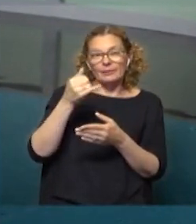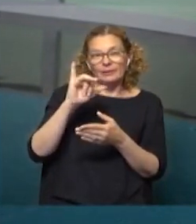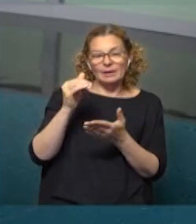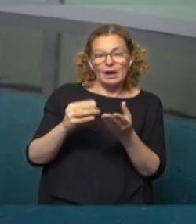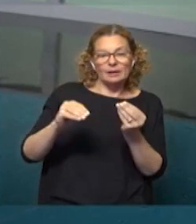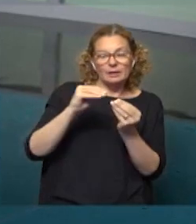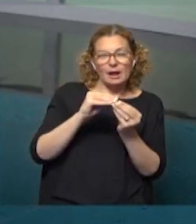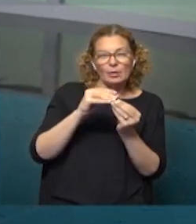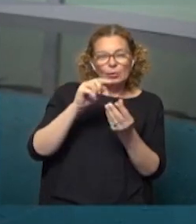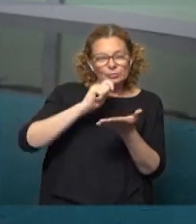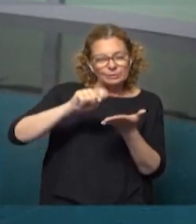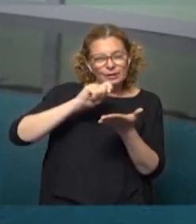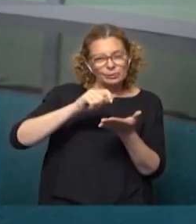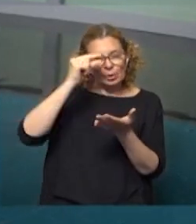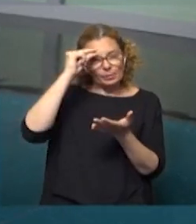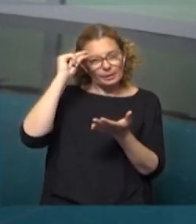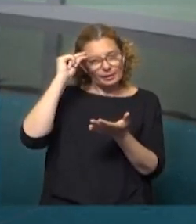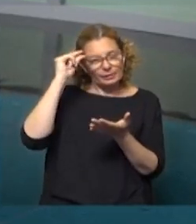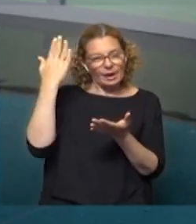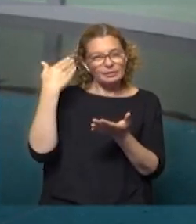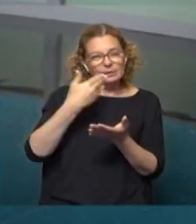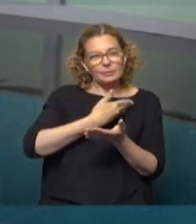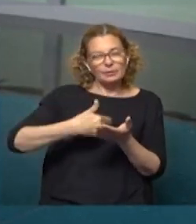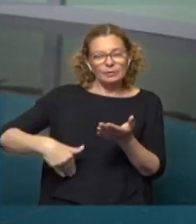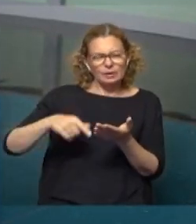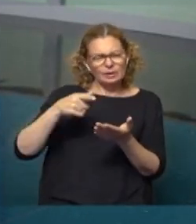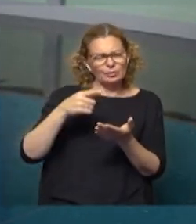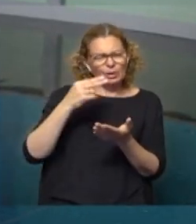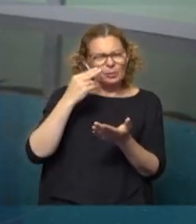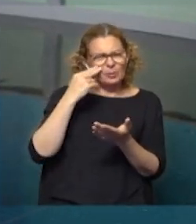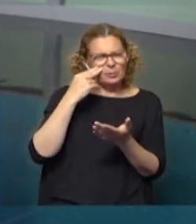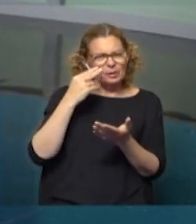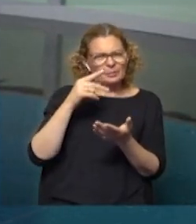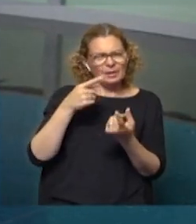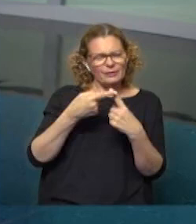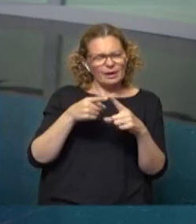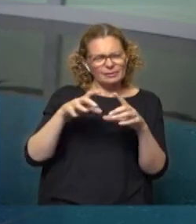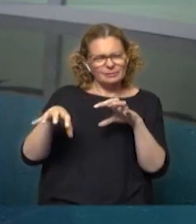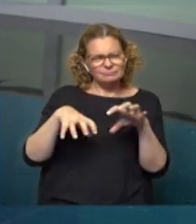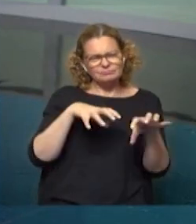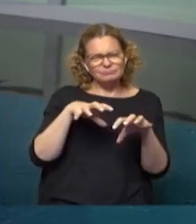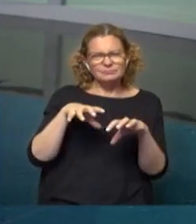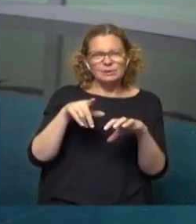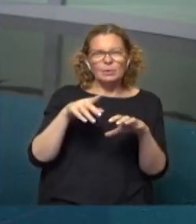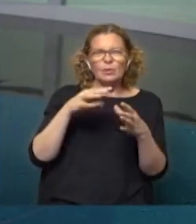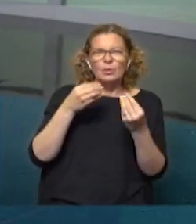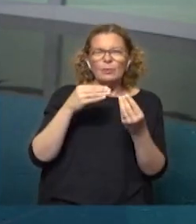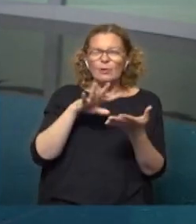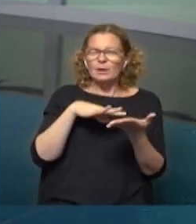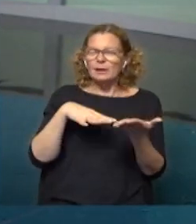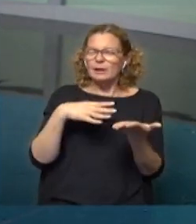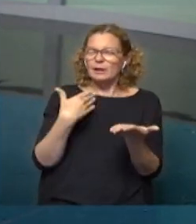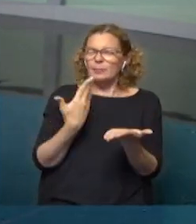del ex presidente Julio María sanguinete esto ha generado a repercusión en distintos ámbitos Cómo se tiene que leer este